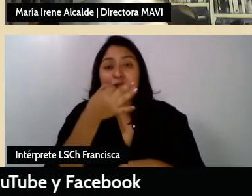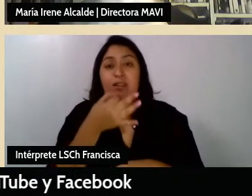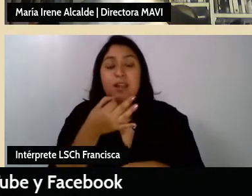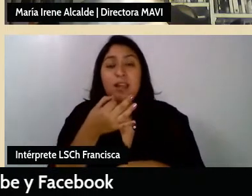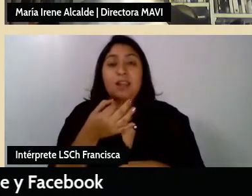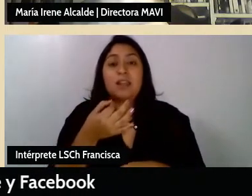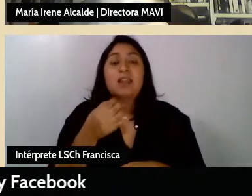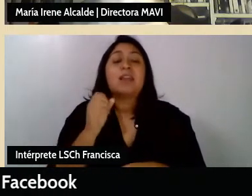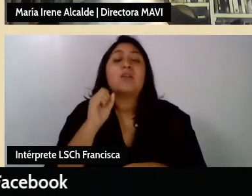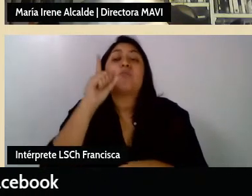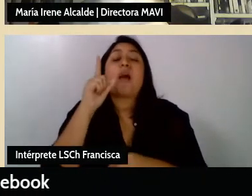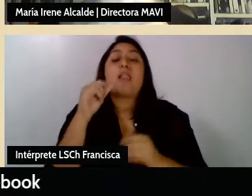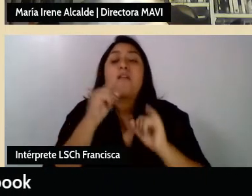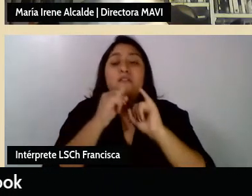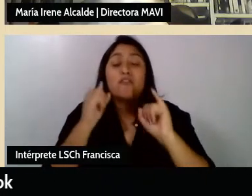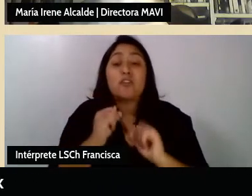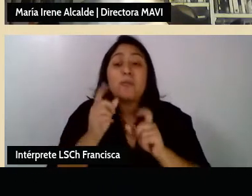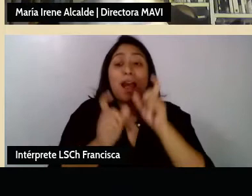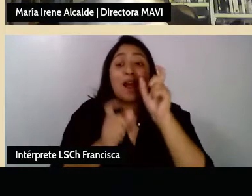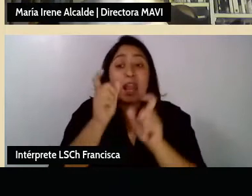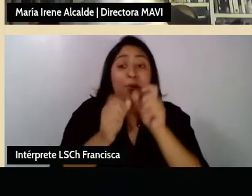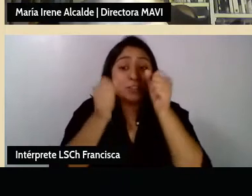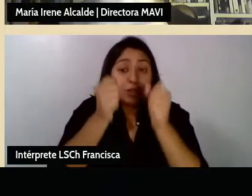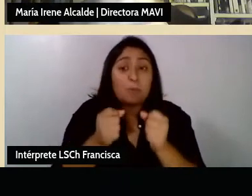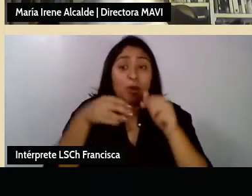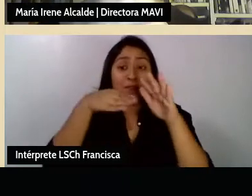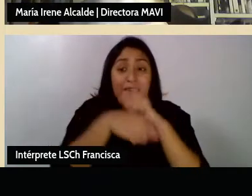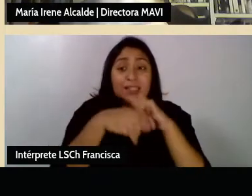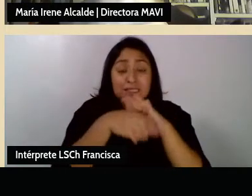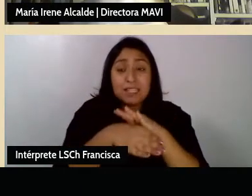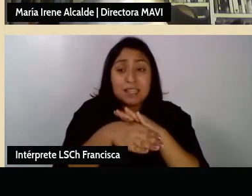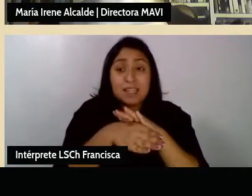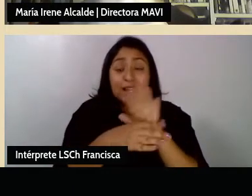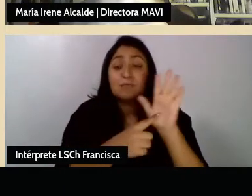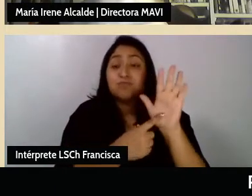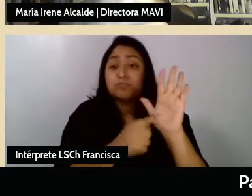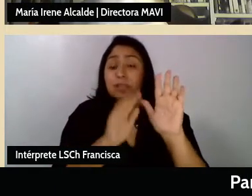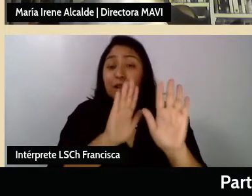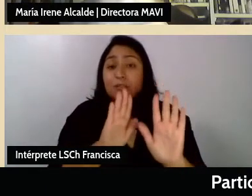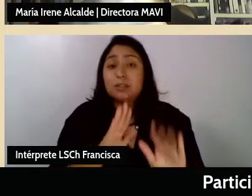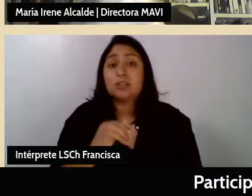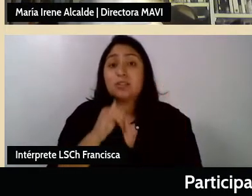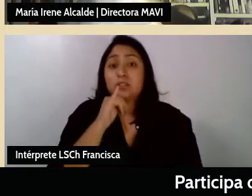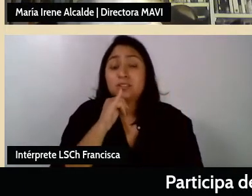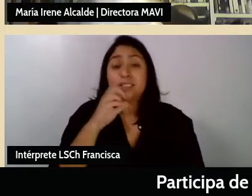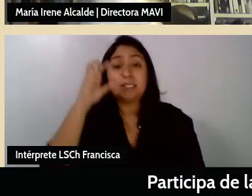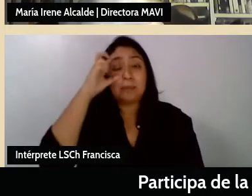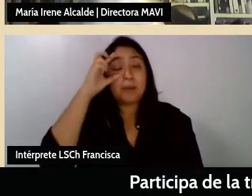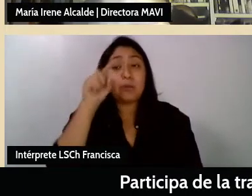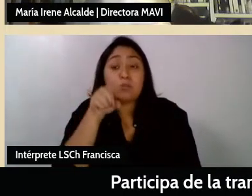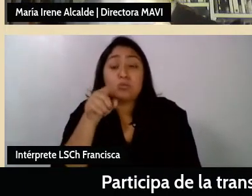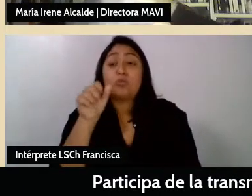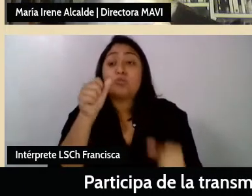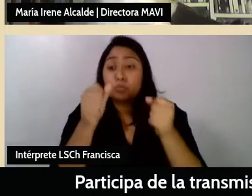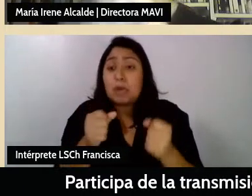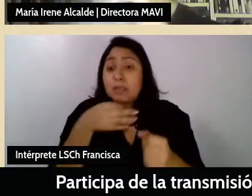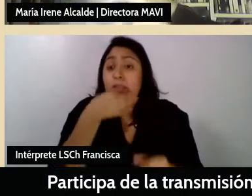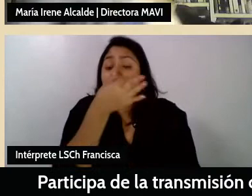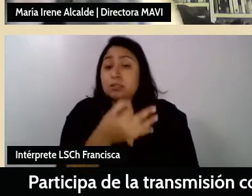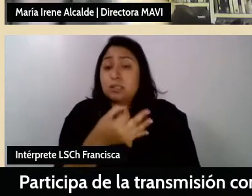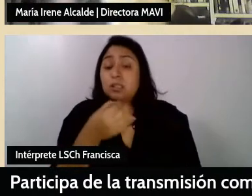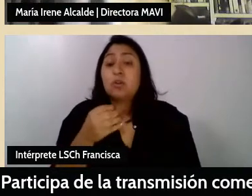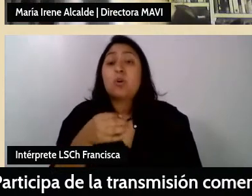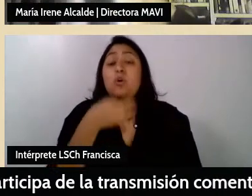gente eventualmente puede acceder a este material. No sé si tú, Paula, así brevemente comentar también cuáles son